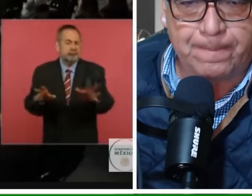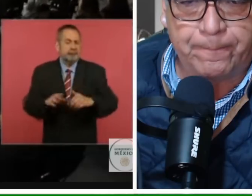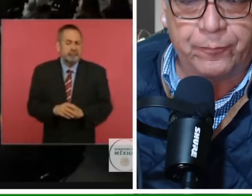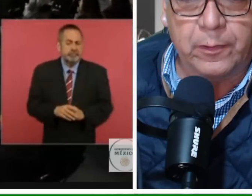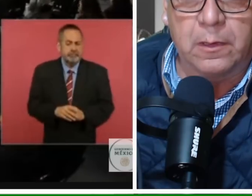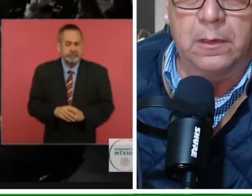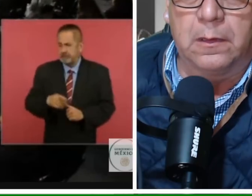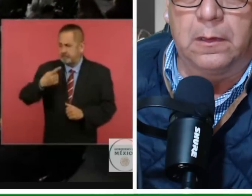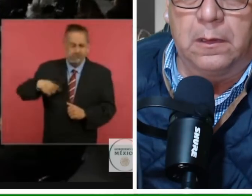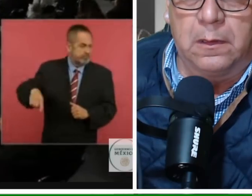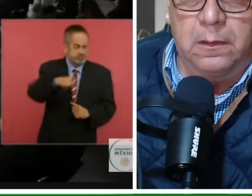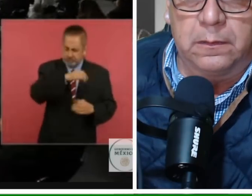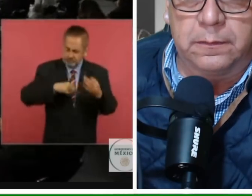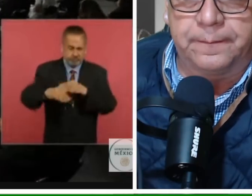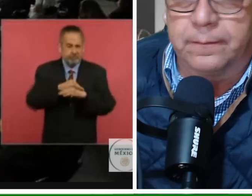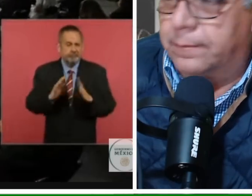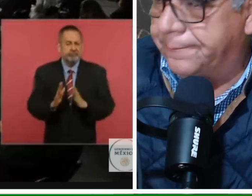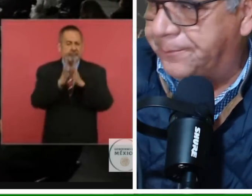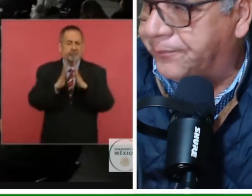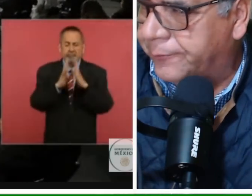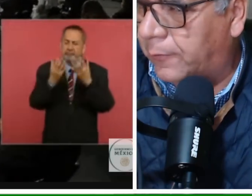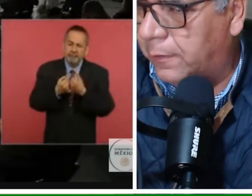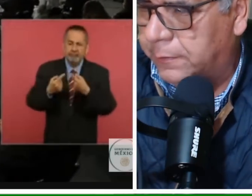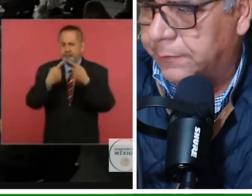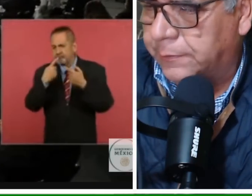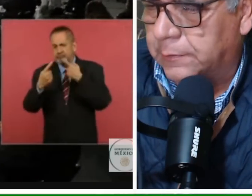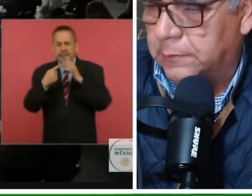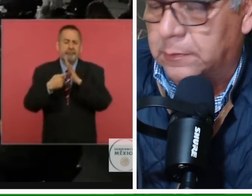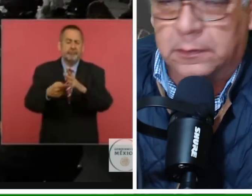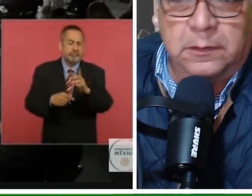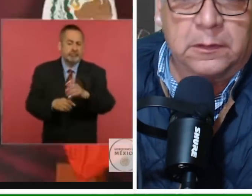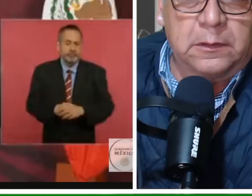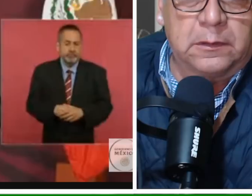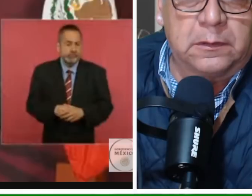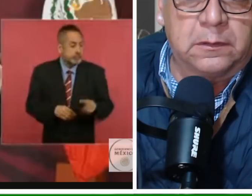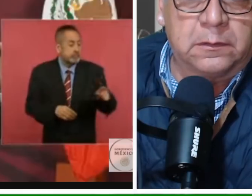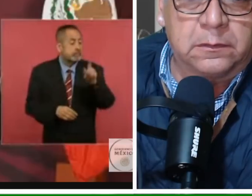participar. Y prohibida la censura.